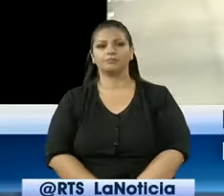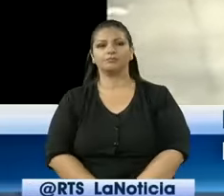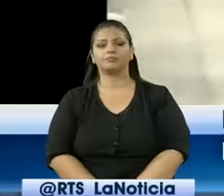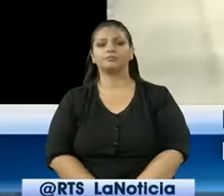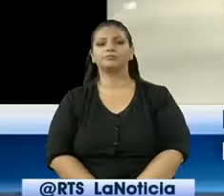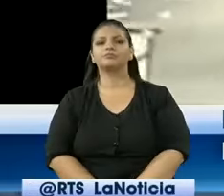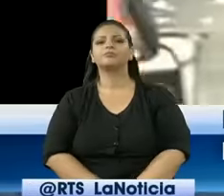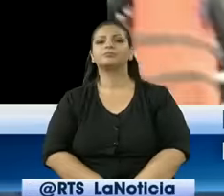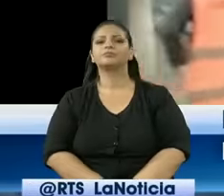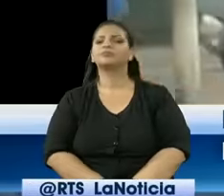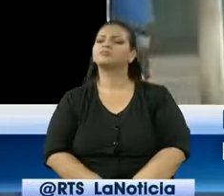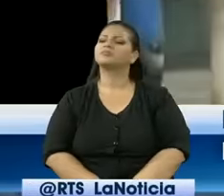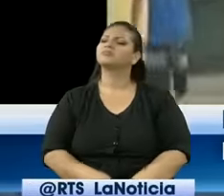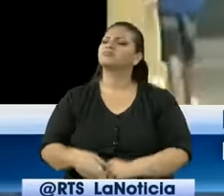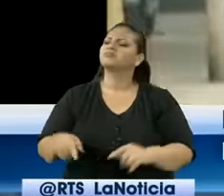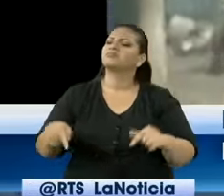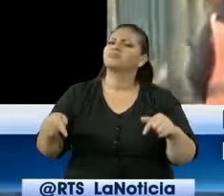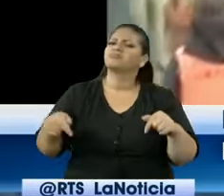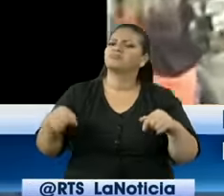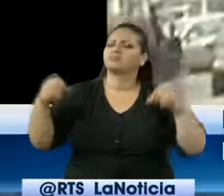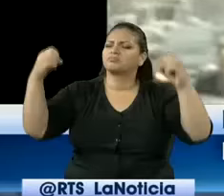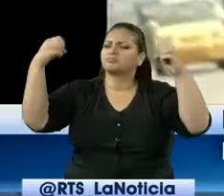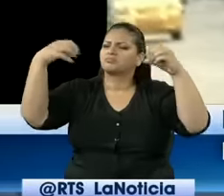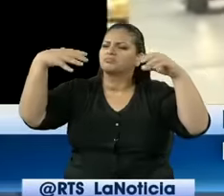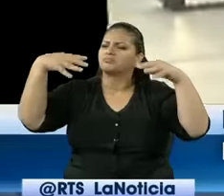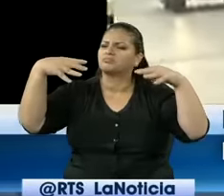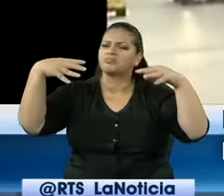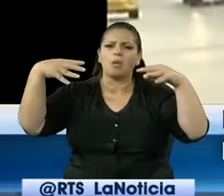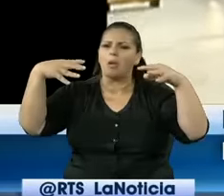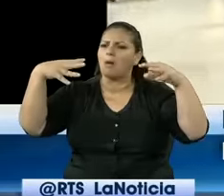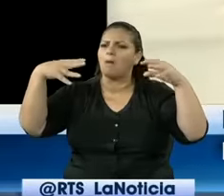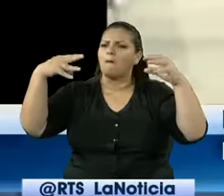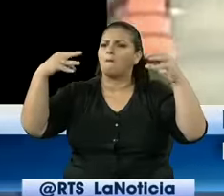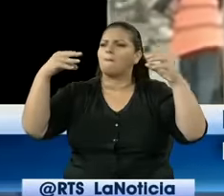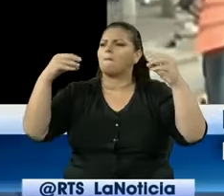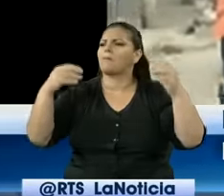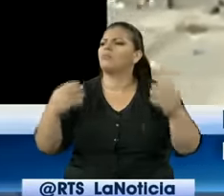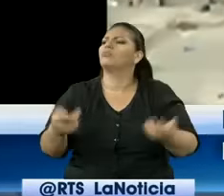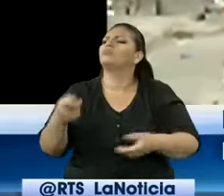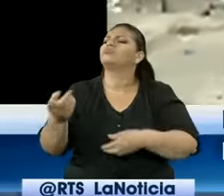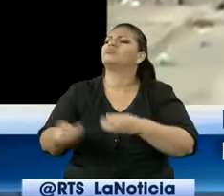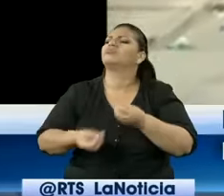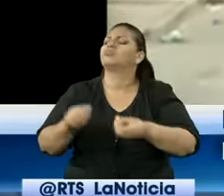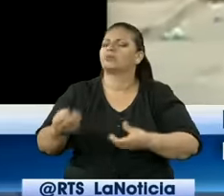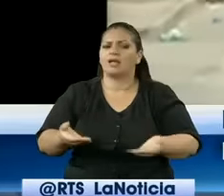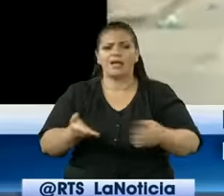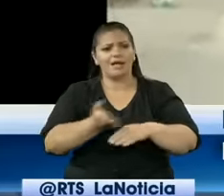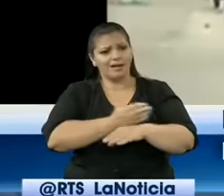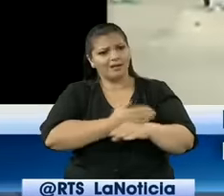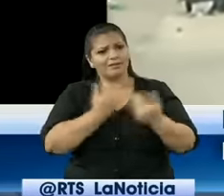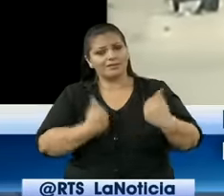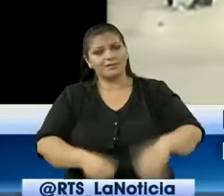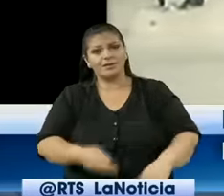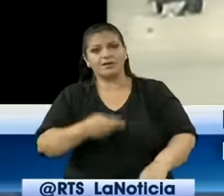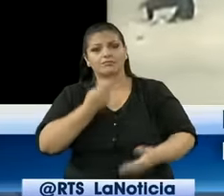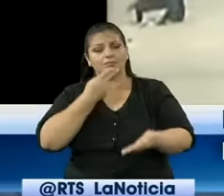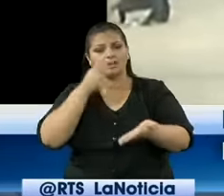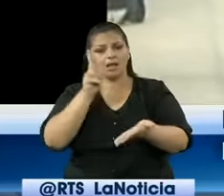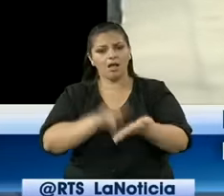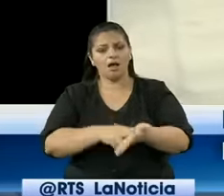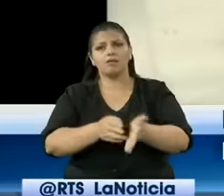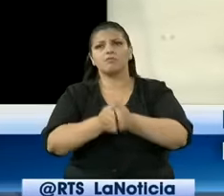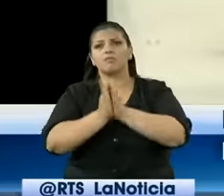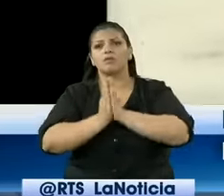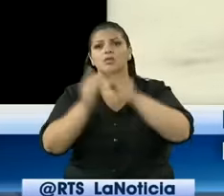sector? ¿Y qué han hecho ustedes ya al respecto? O sea, hemos mandado oficio a la empresa eléctrica, pero lamentablemente no hemos tenido